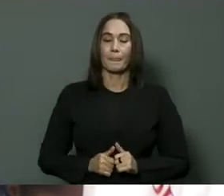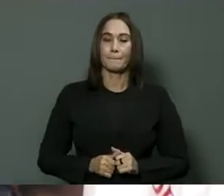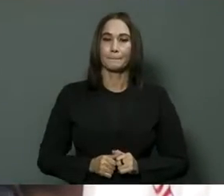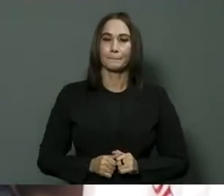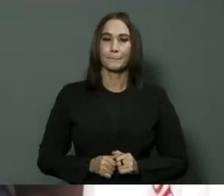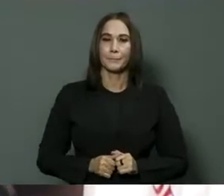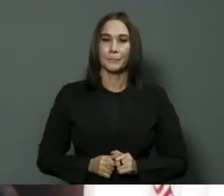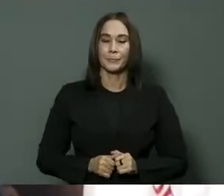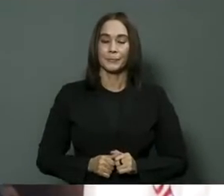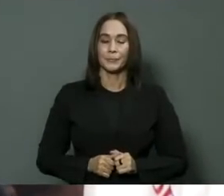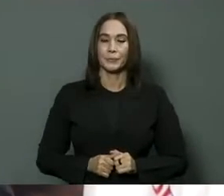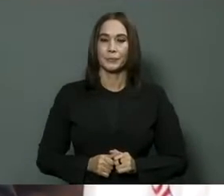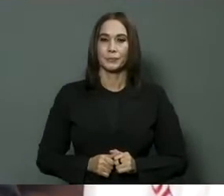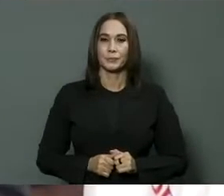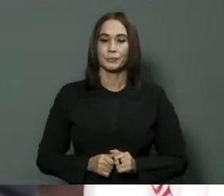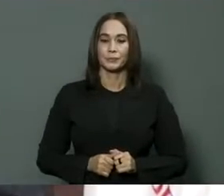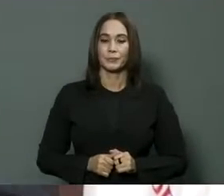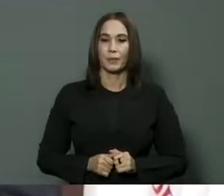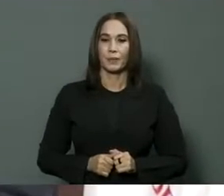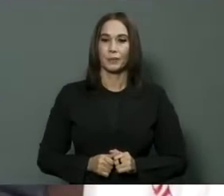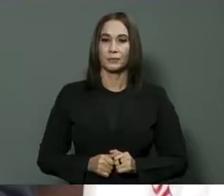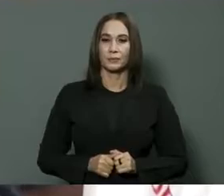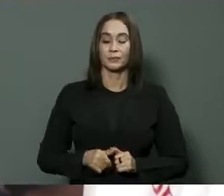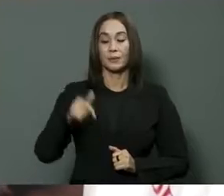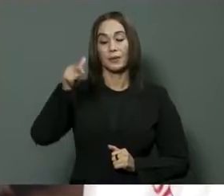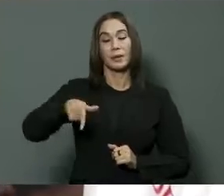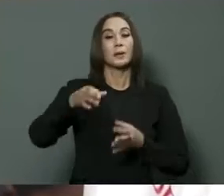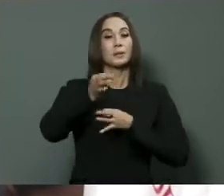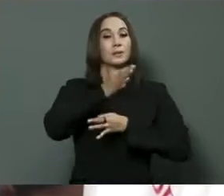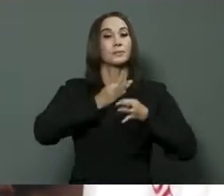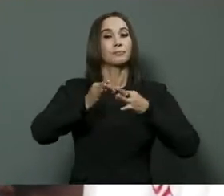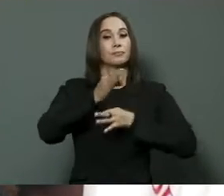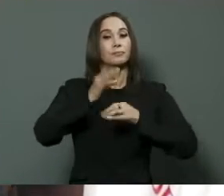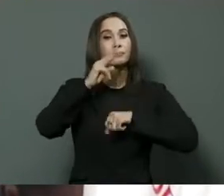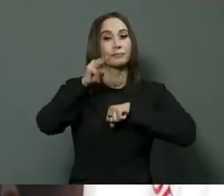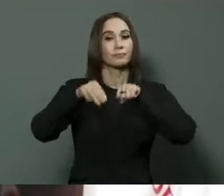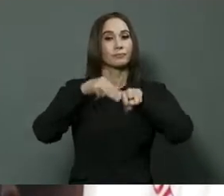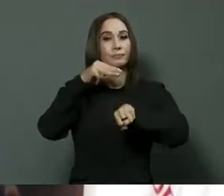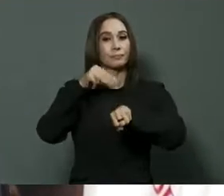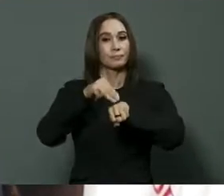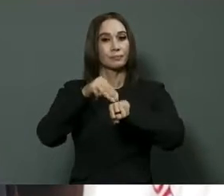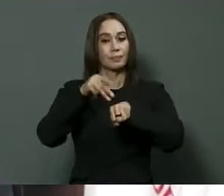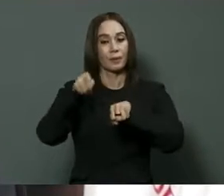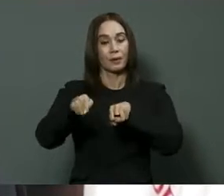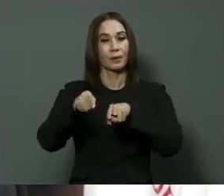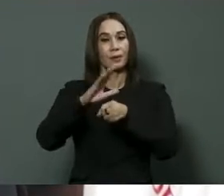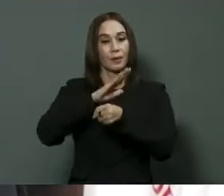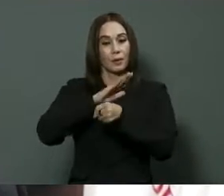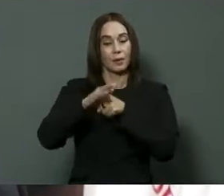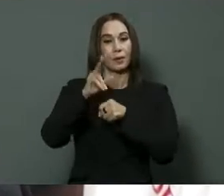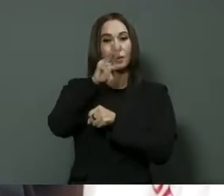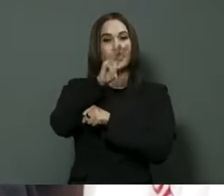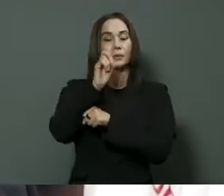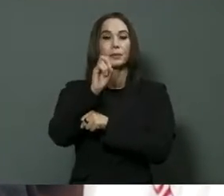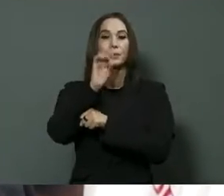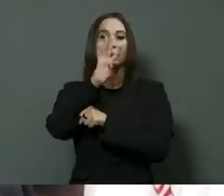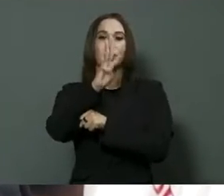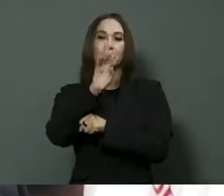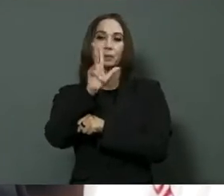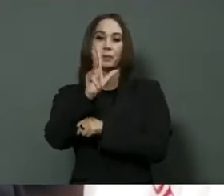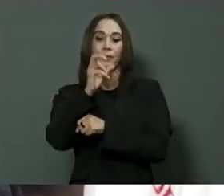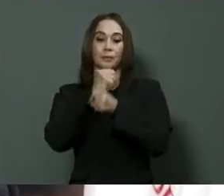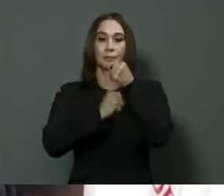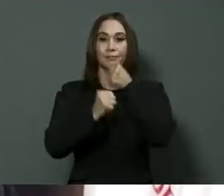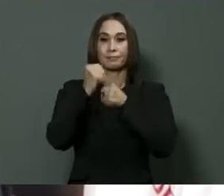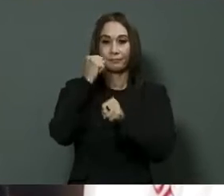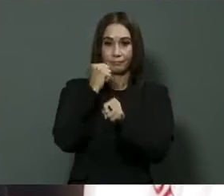en la que nuestro municipio de San Francisco de Macorís cumple 243